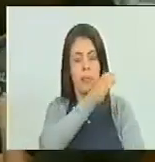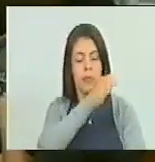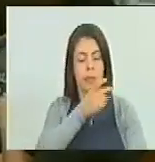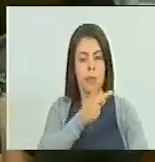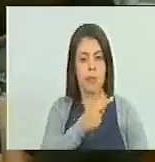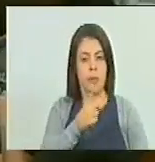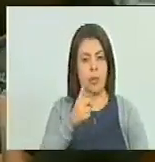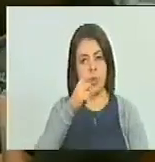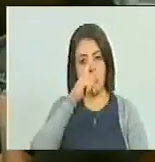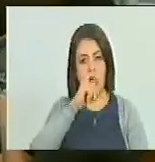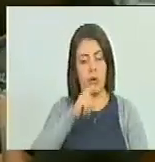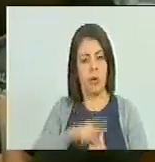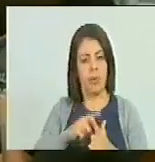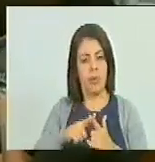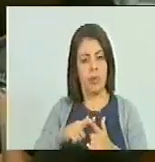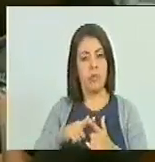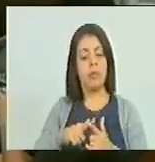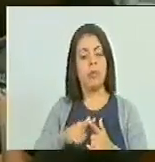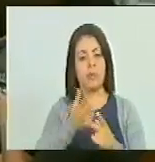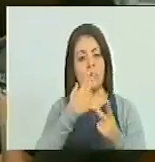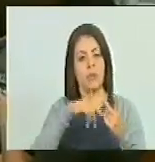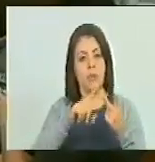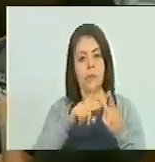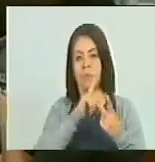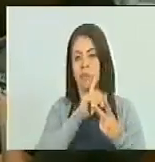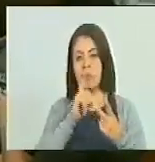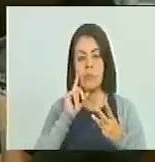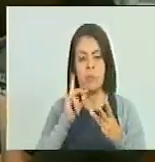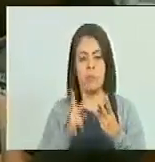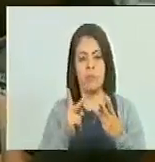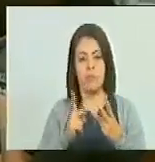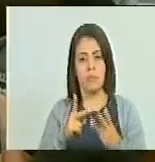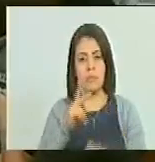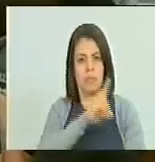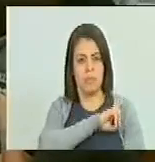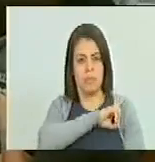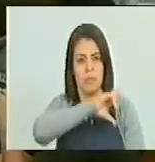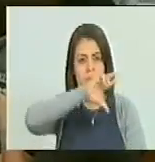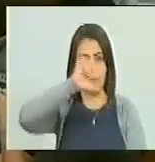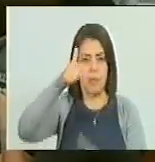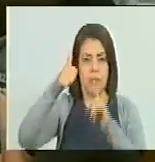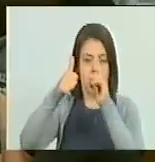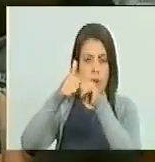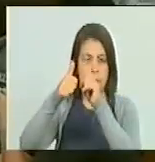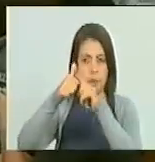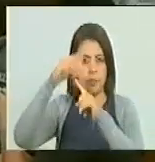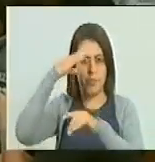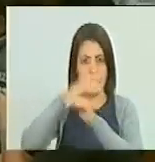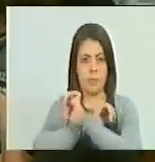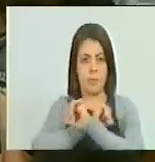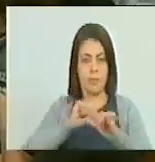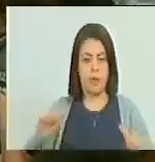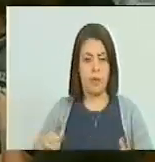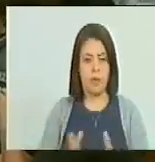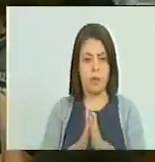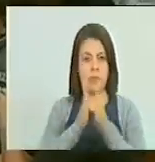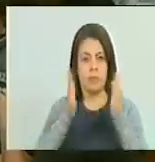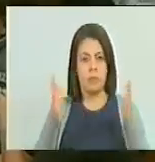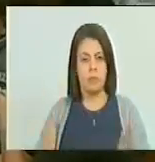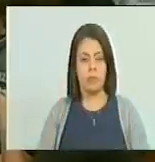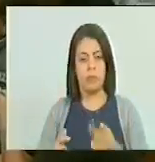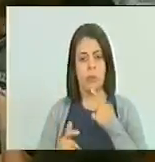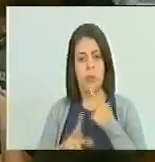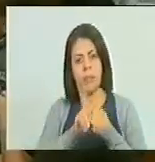los 21, coronel, y a los 22 fue nombrado comandante del ejército en Cumaná. A